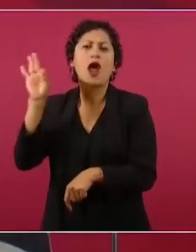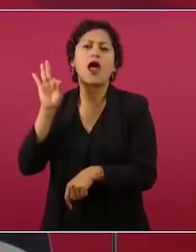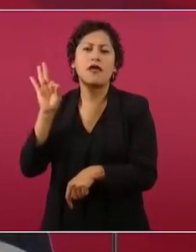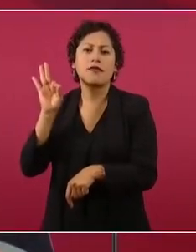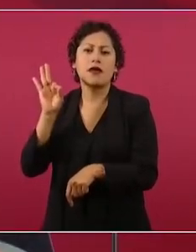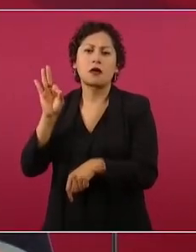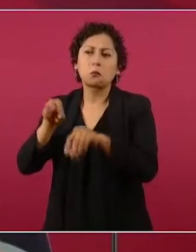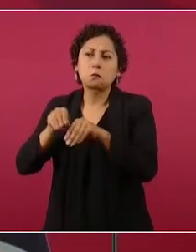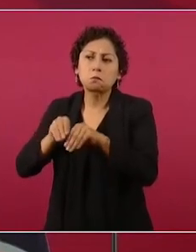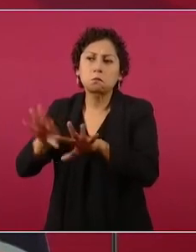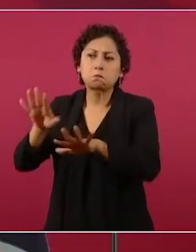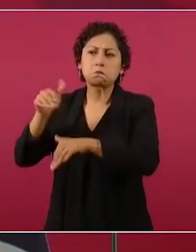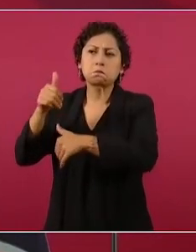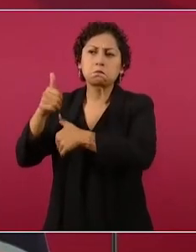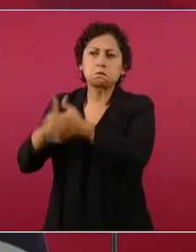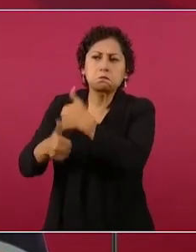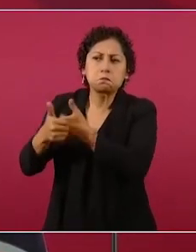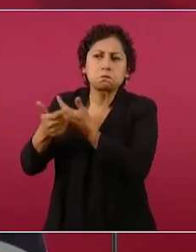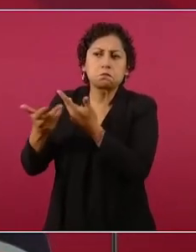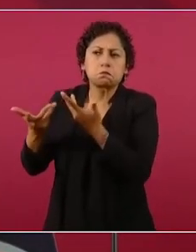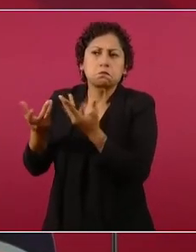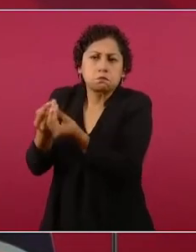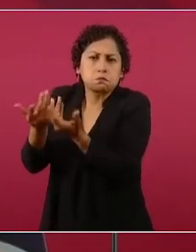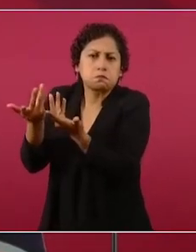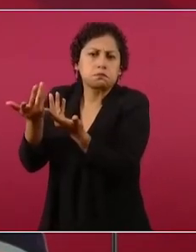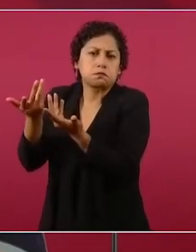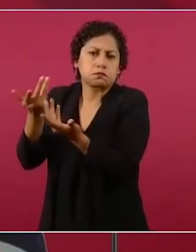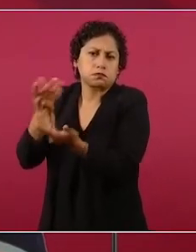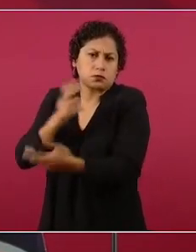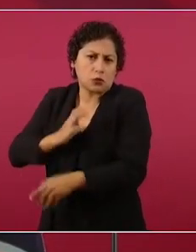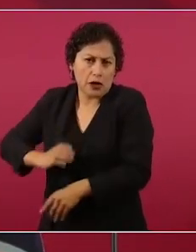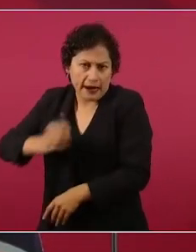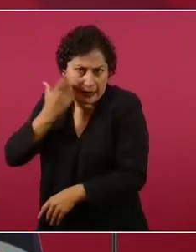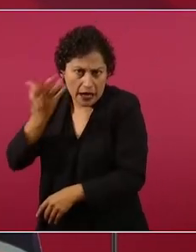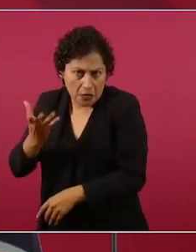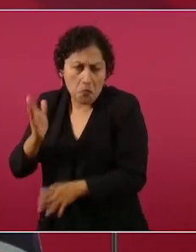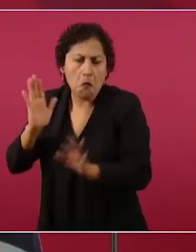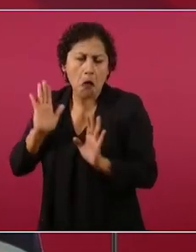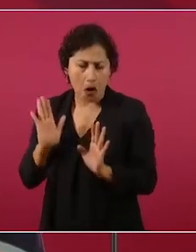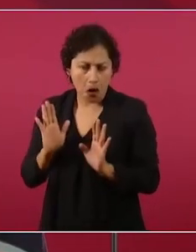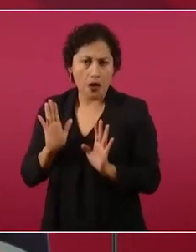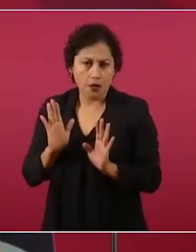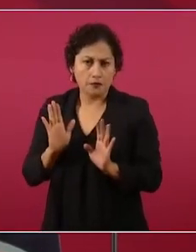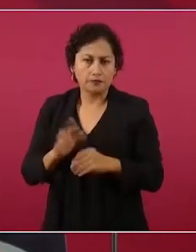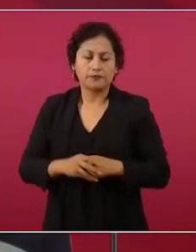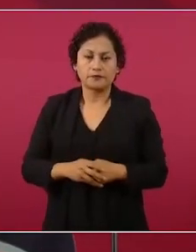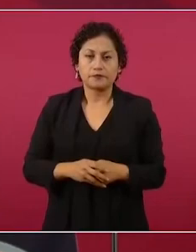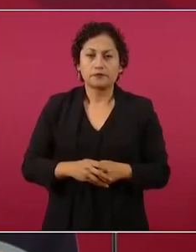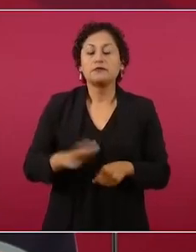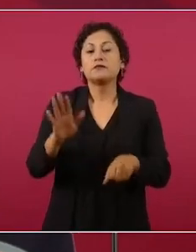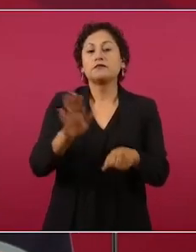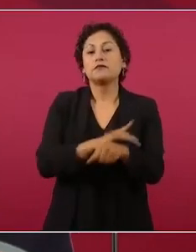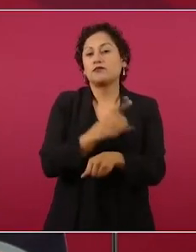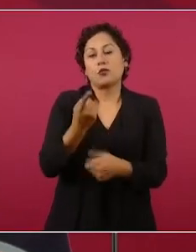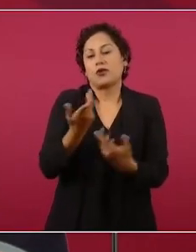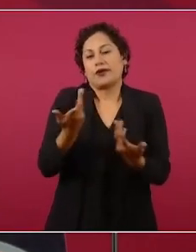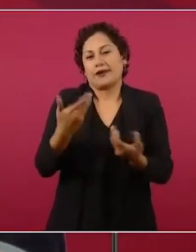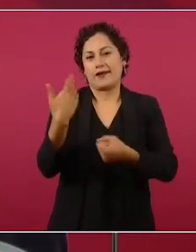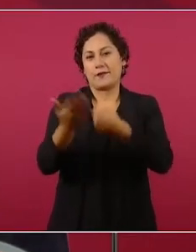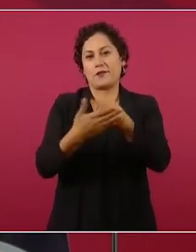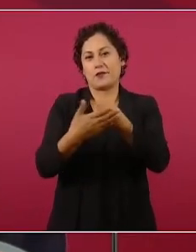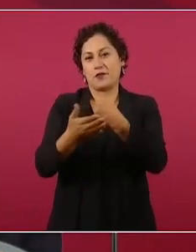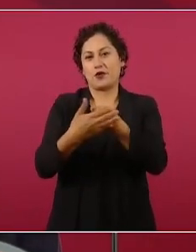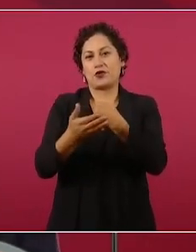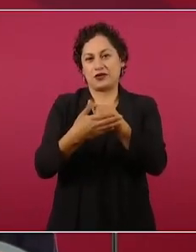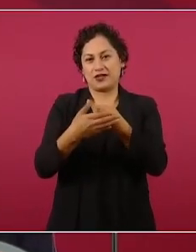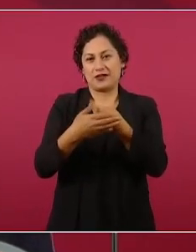hacer actos los que quieran participar, porque también, como va a ser encuesta, pues los tienen que